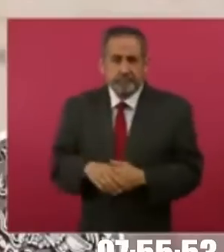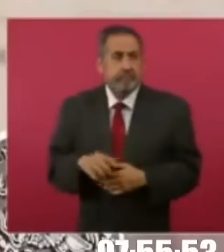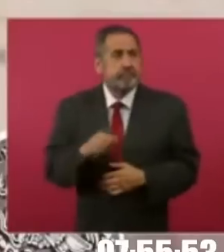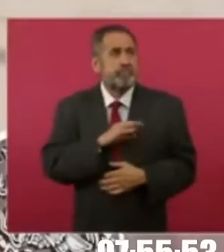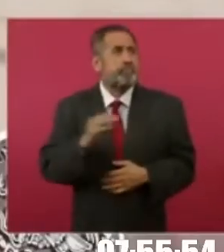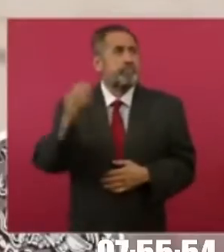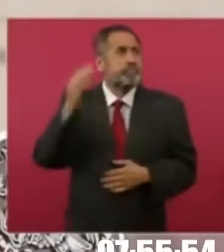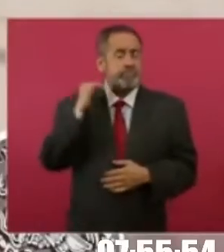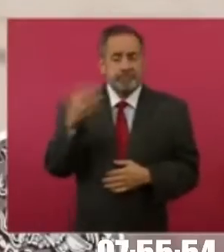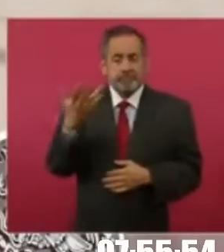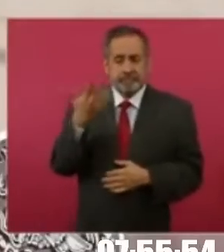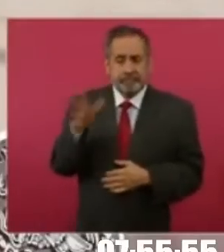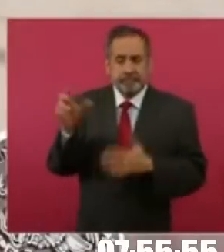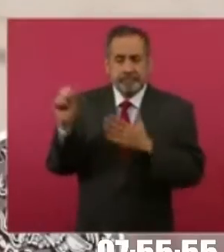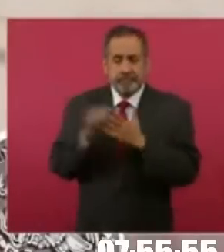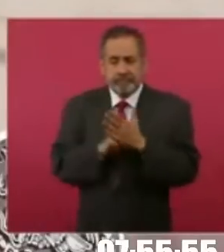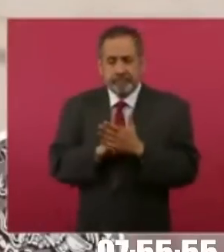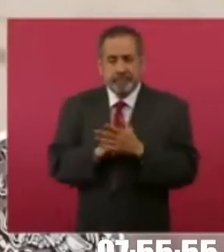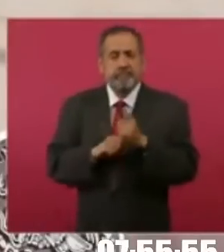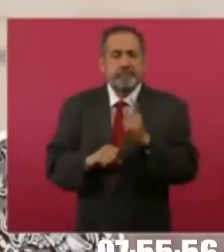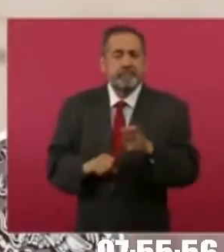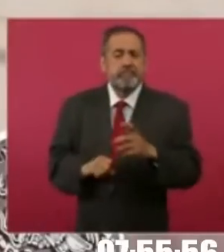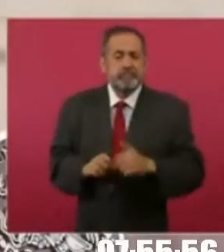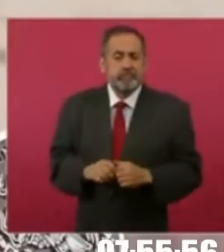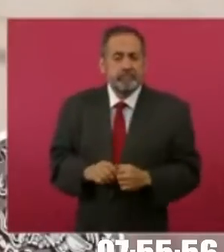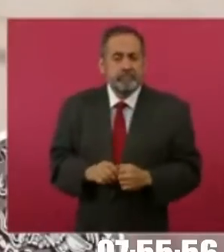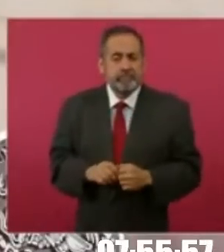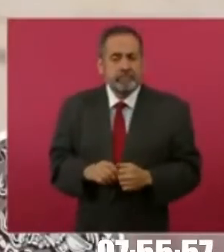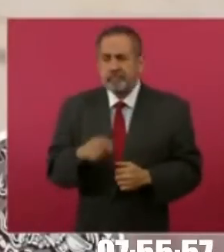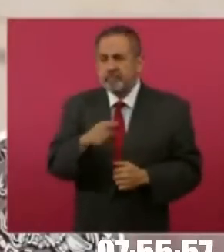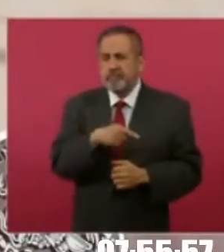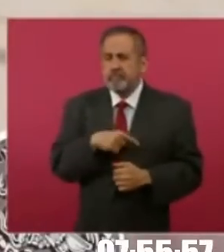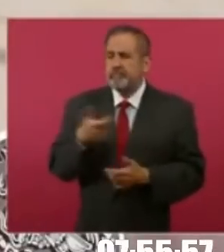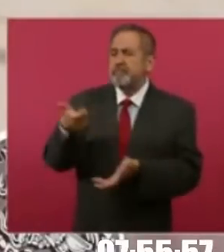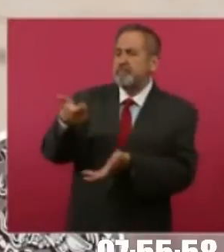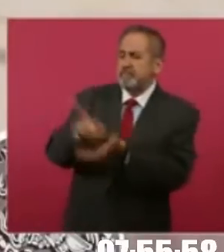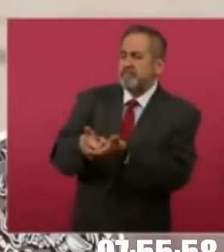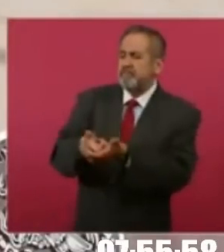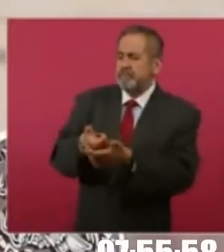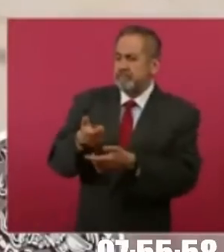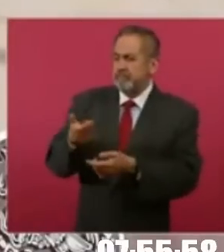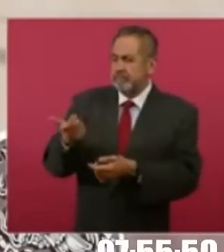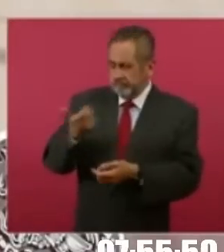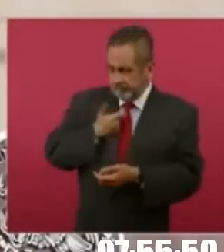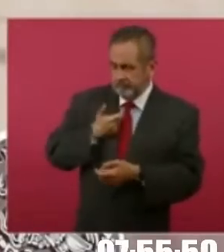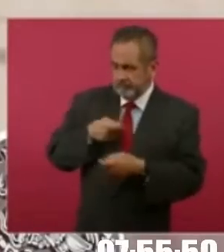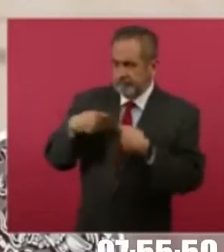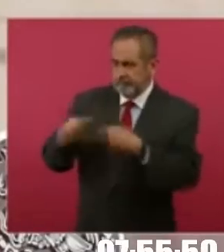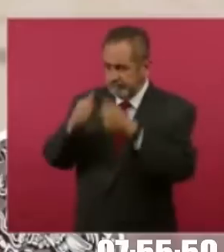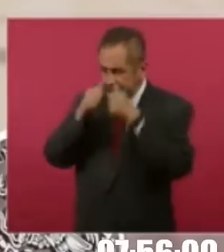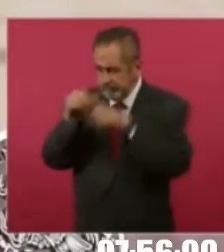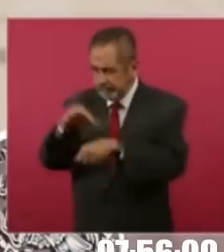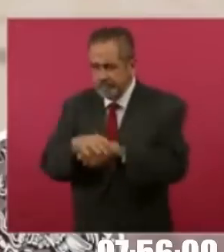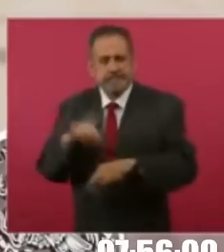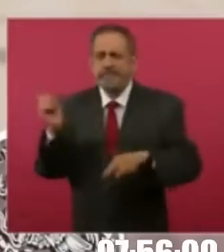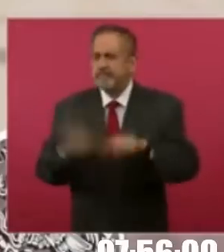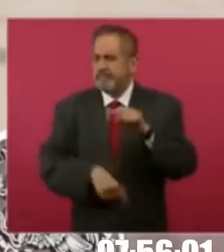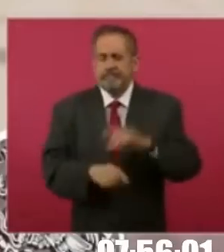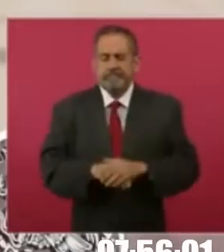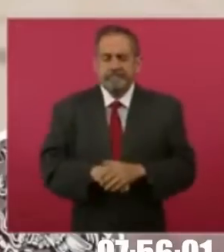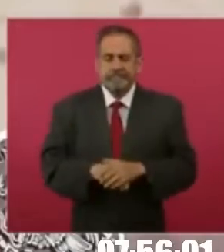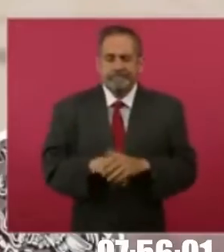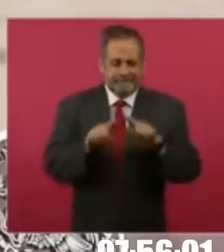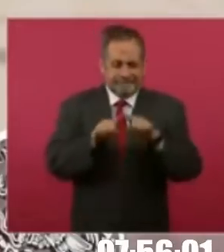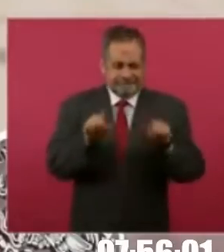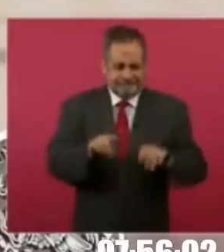presidente qué quitamos las cajas registradoras yo me atrevo